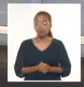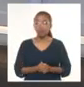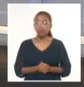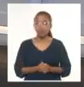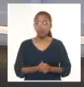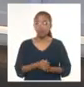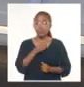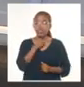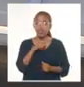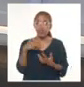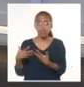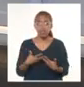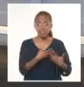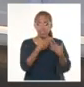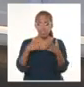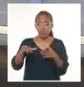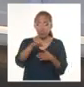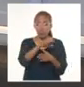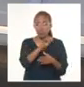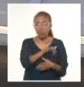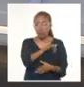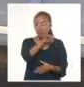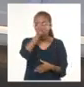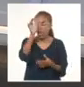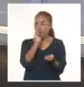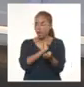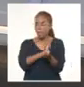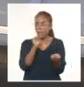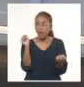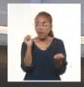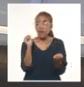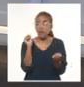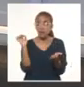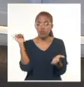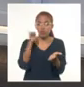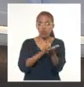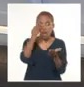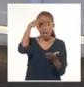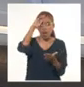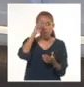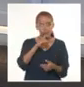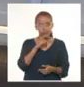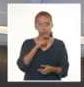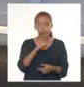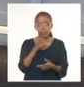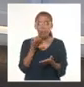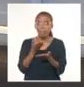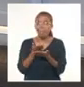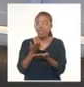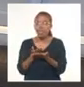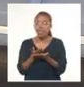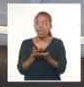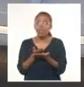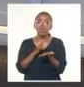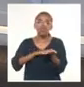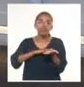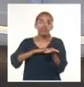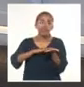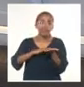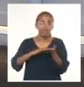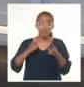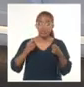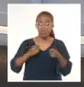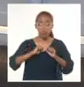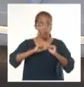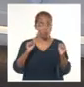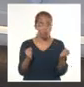los estadounidenses no pueden viajar libremente a Cuba, sino que tienen que pedir un permiso y bajo ningún pretexto